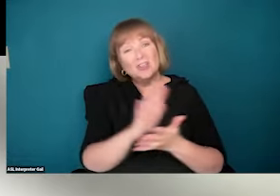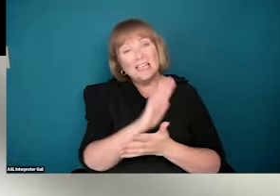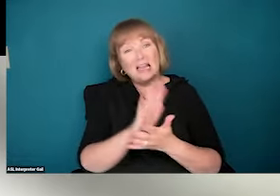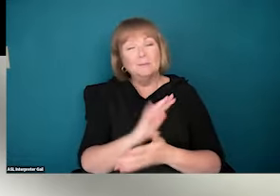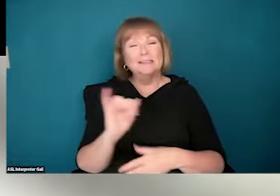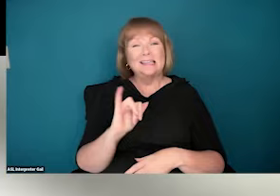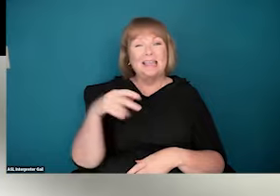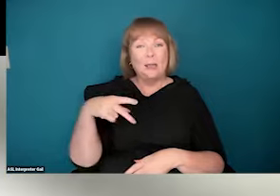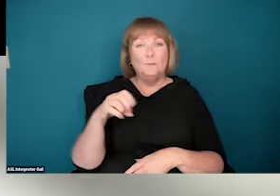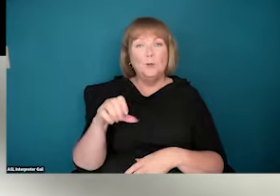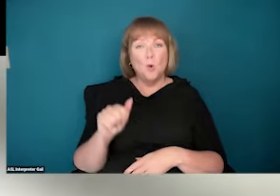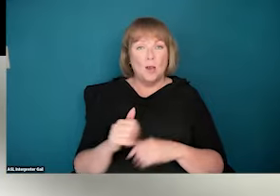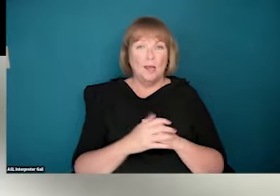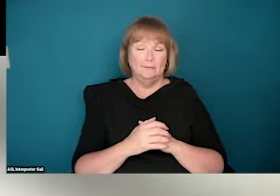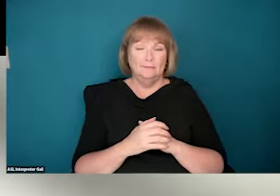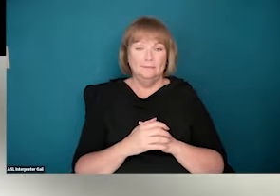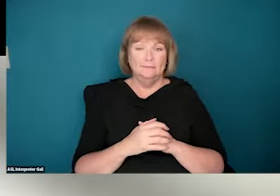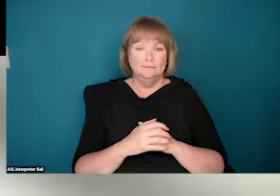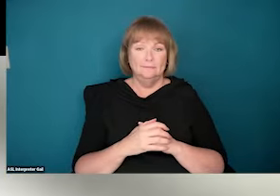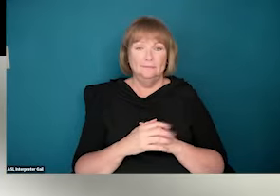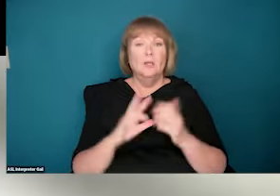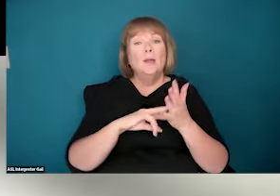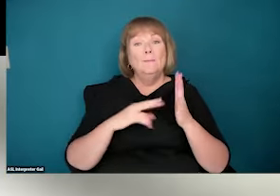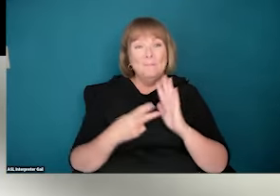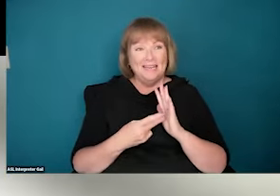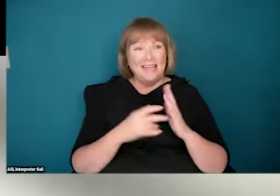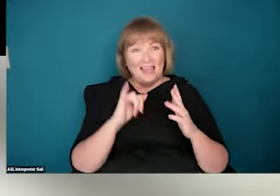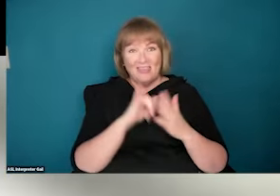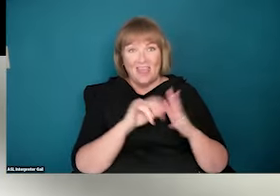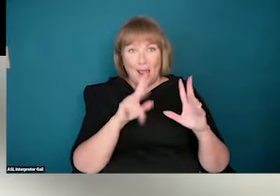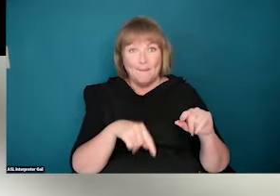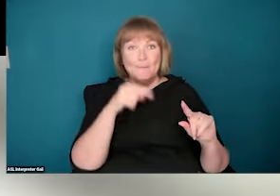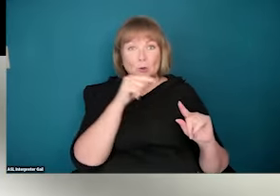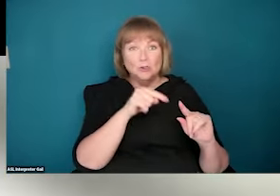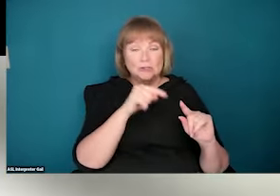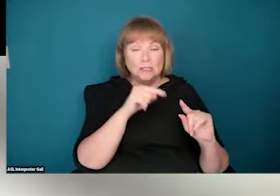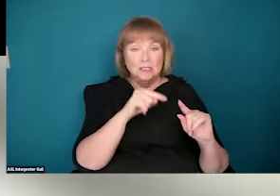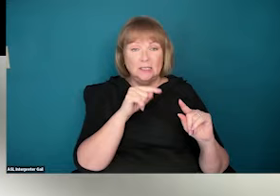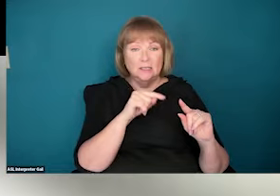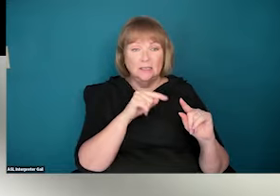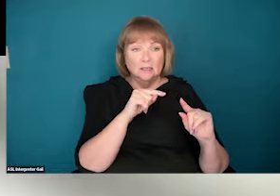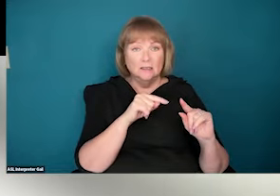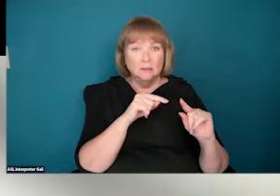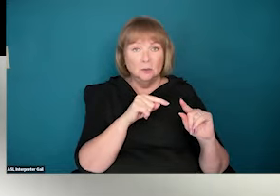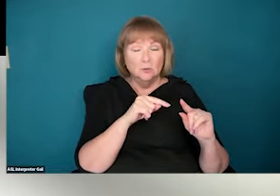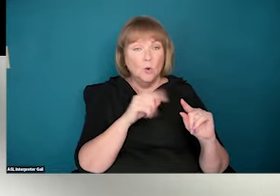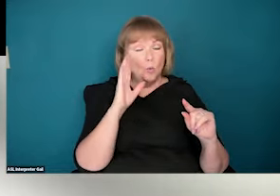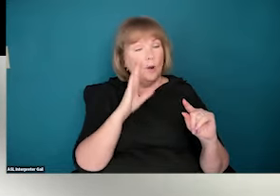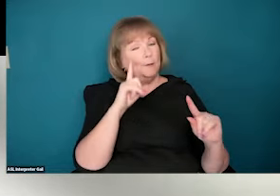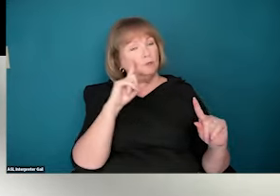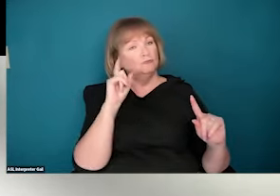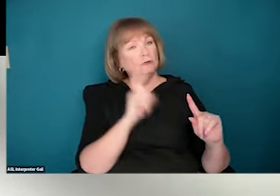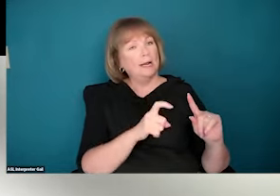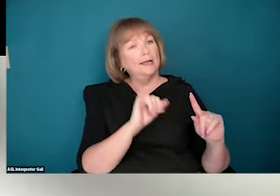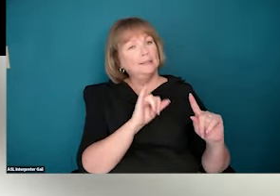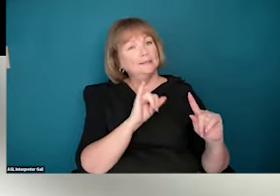los acuerdos de tomar decisiones, pueden requerir en algunos estados otro tipo de documentación. Por ejemplo,